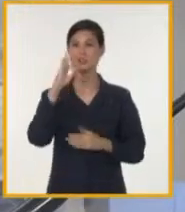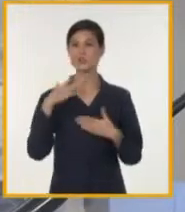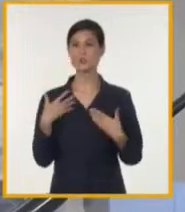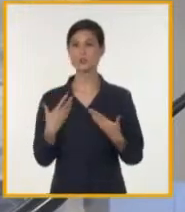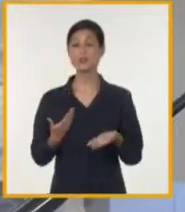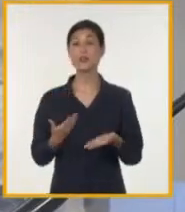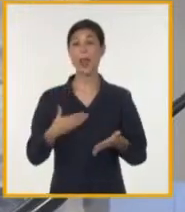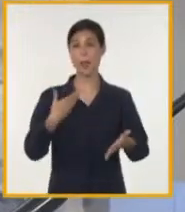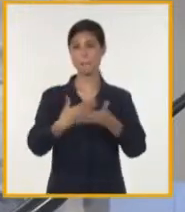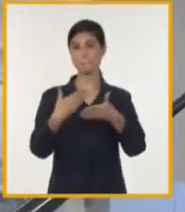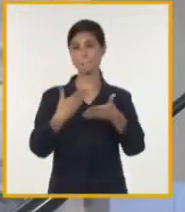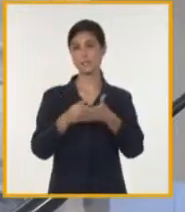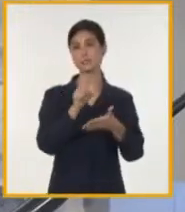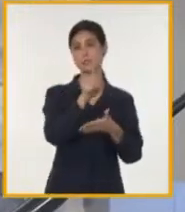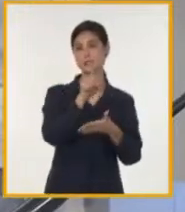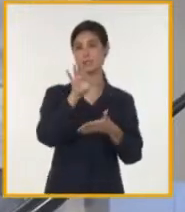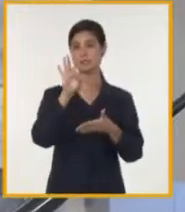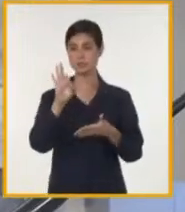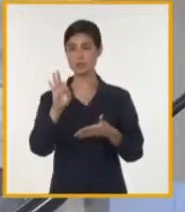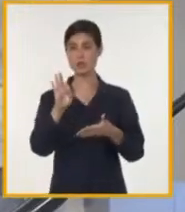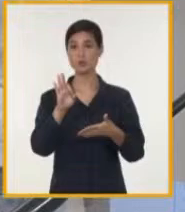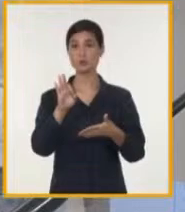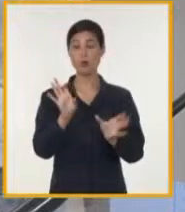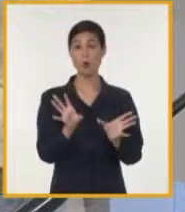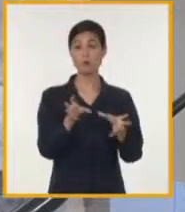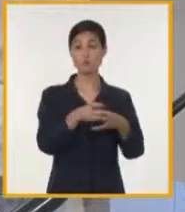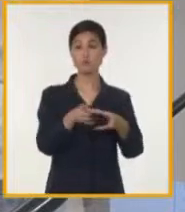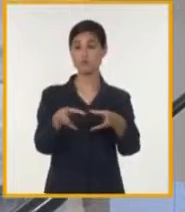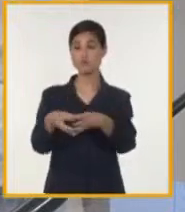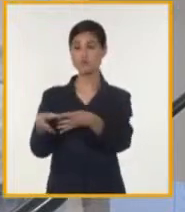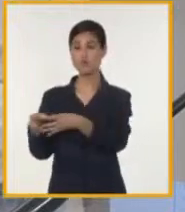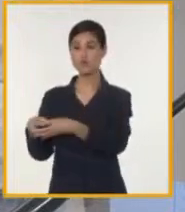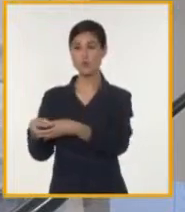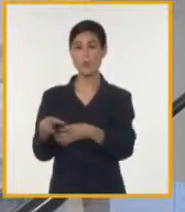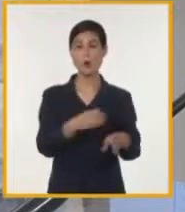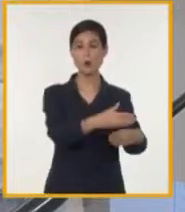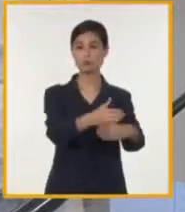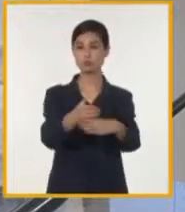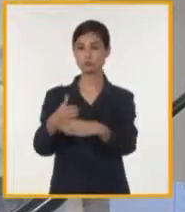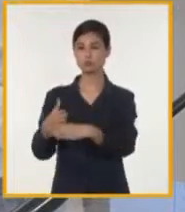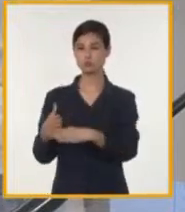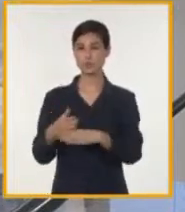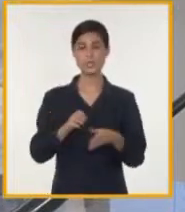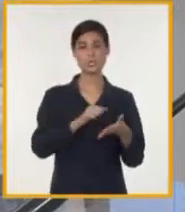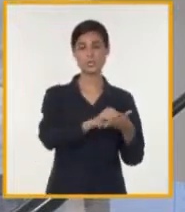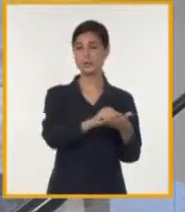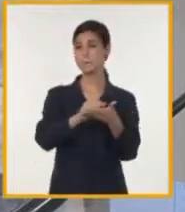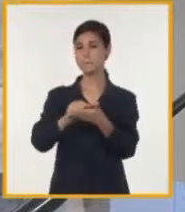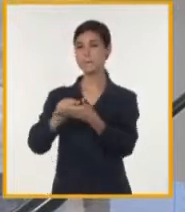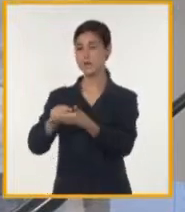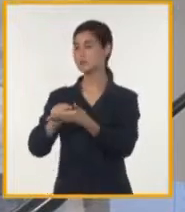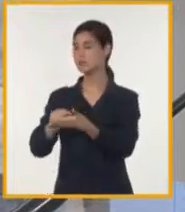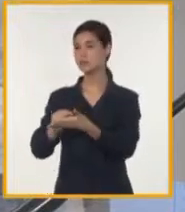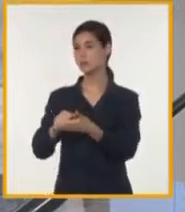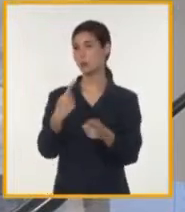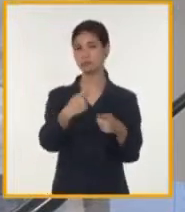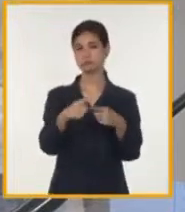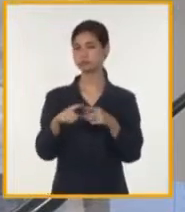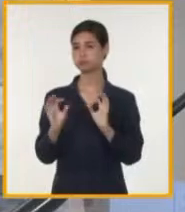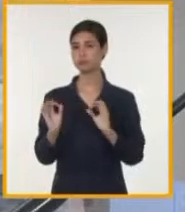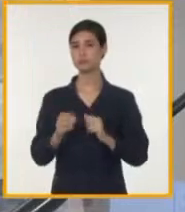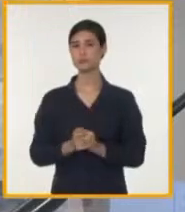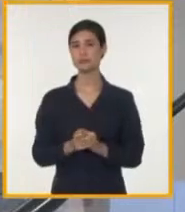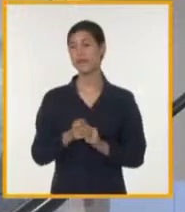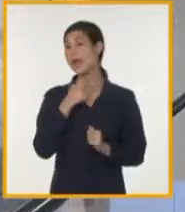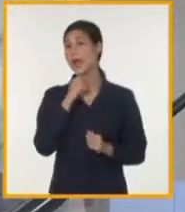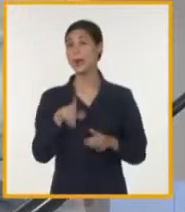18 empresas que están en diferentes bloques. Tenemos 4 bloques de empresas por los servicios que prestan. Vamos a hablar de las empresas